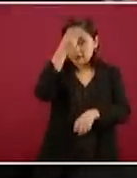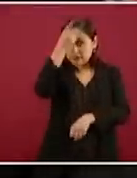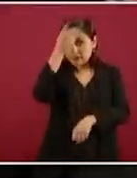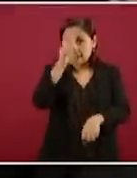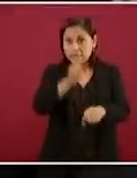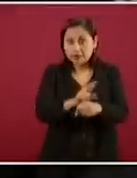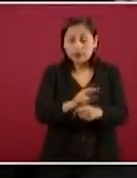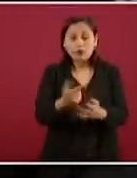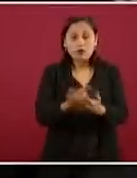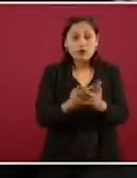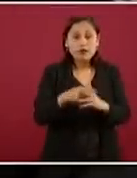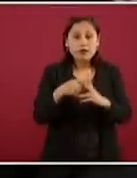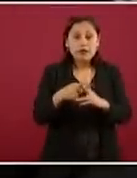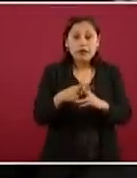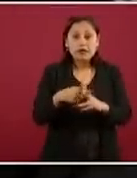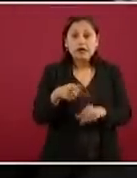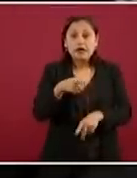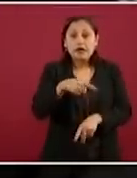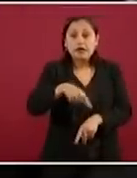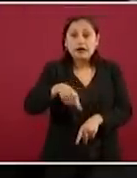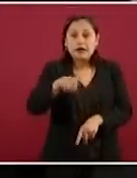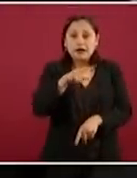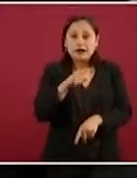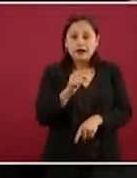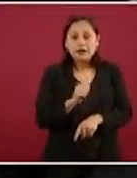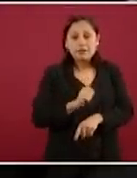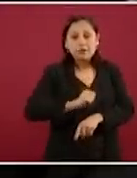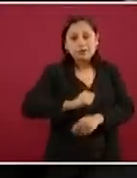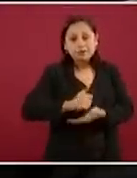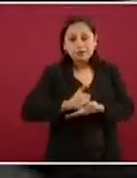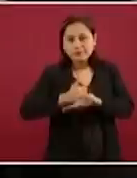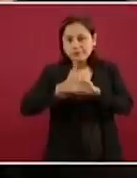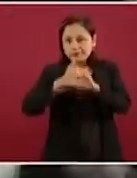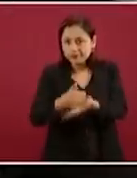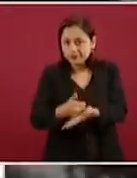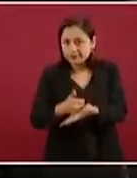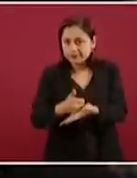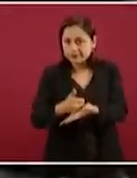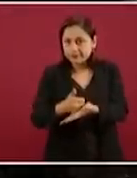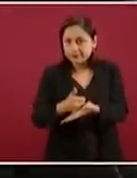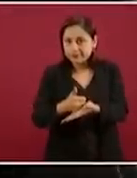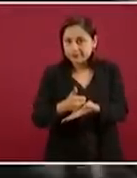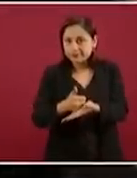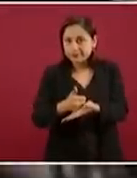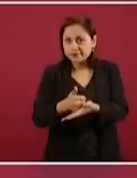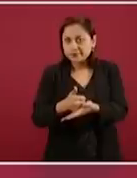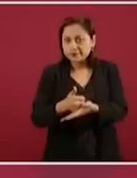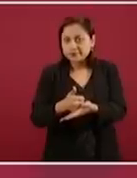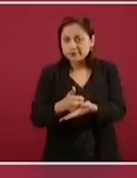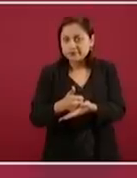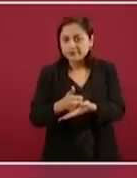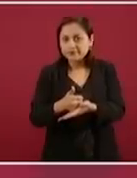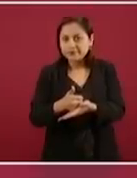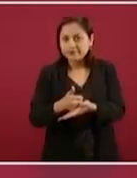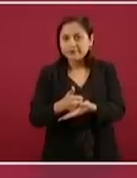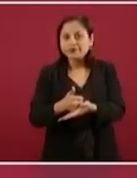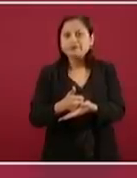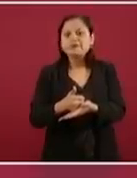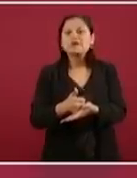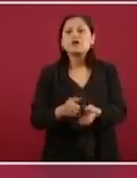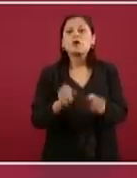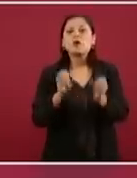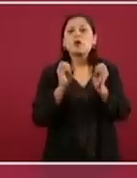favorecer a alguien, el que se atreva a llevar a la práctica